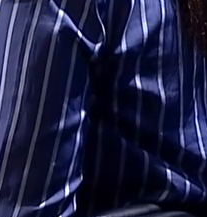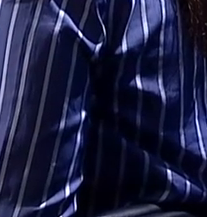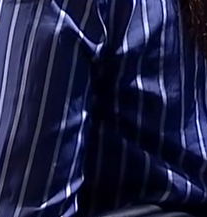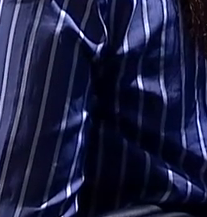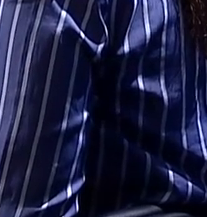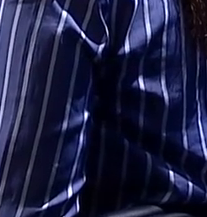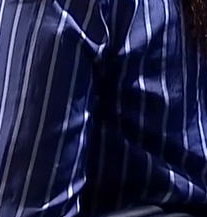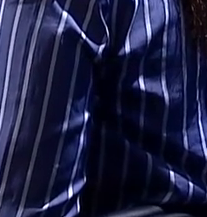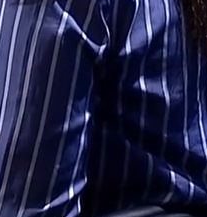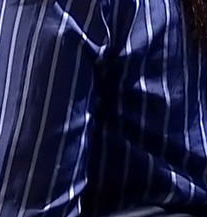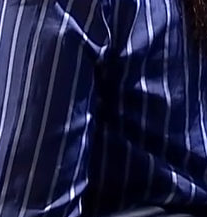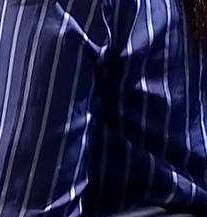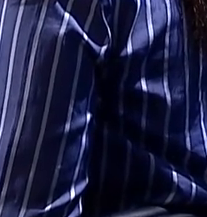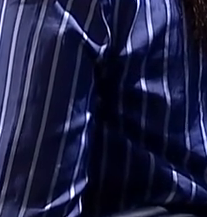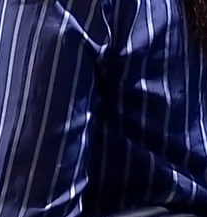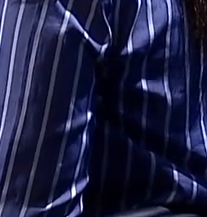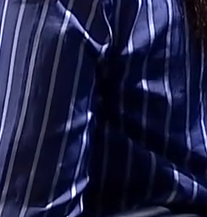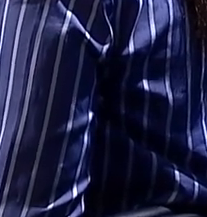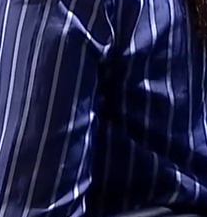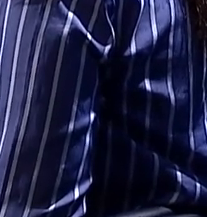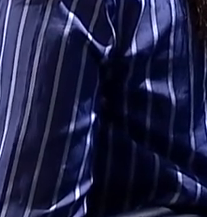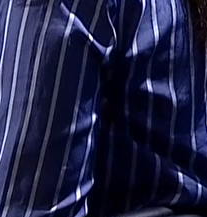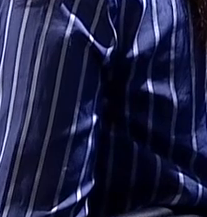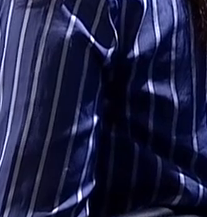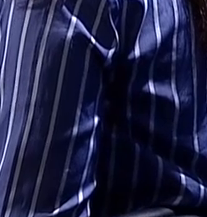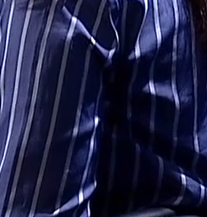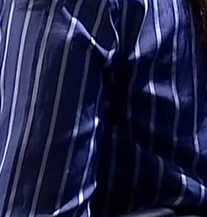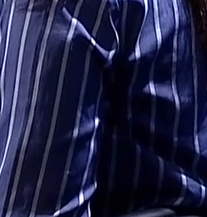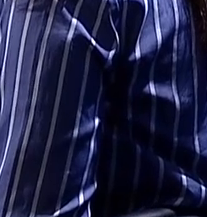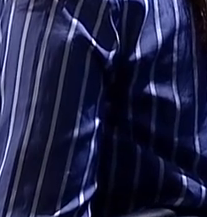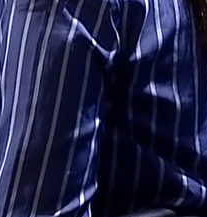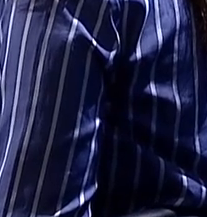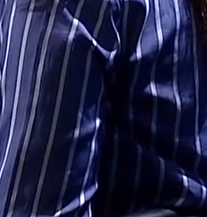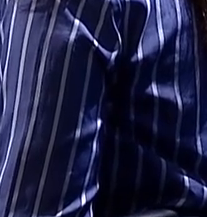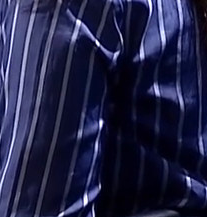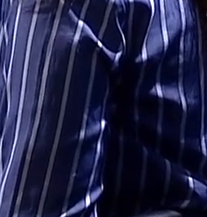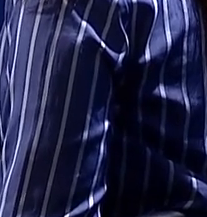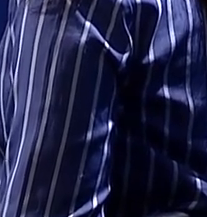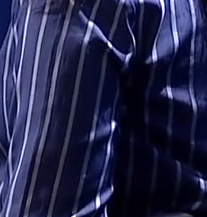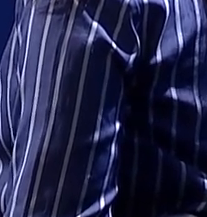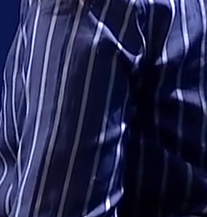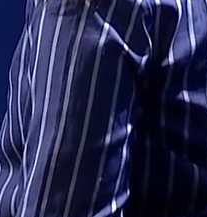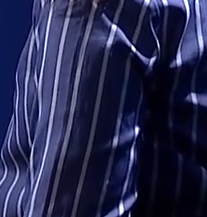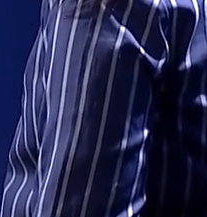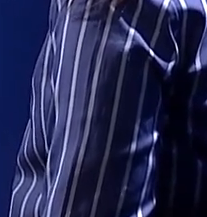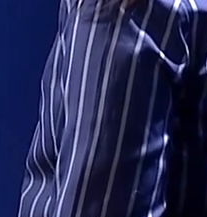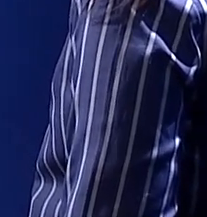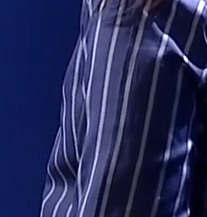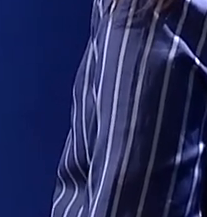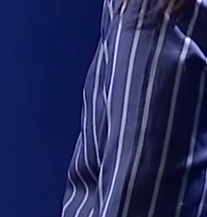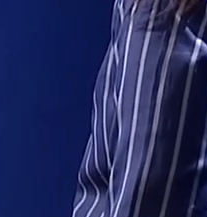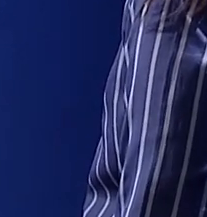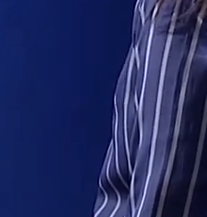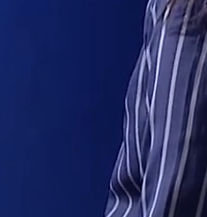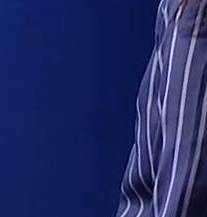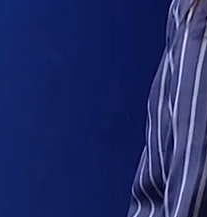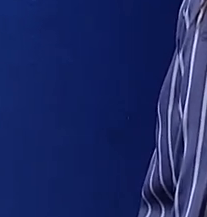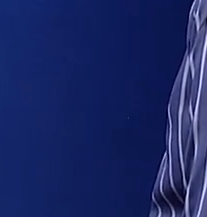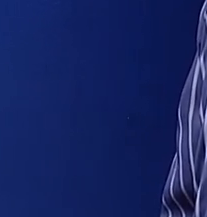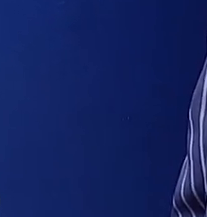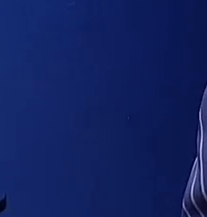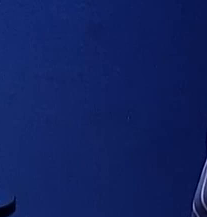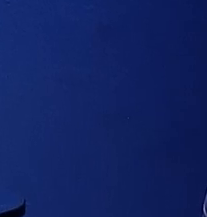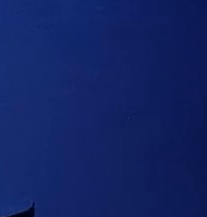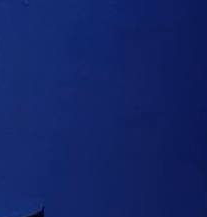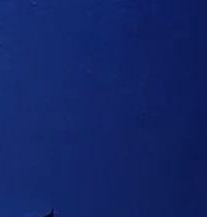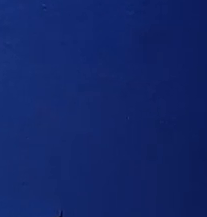Regresamos en este programa especial conversando con la cineasta costarricense Erika Vagnarello a propósito de su más reciente